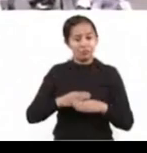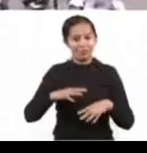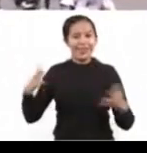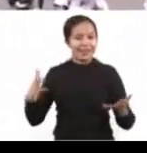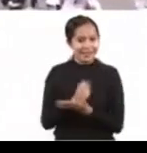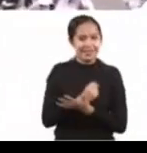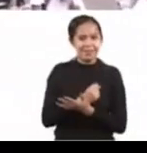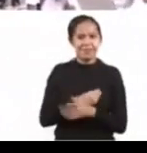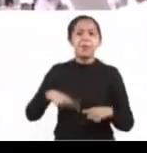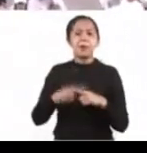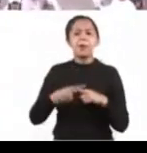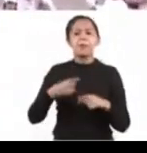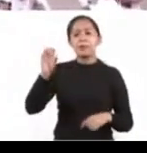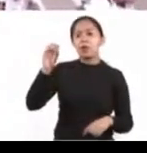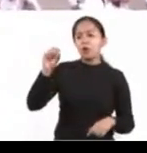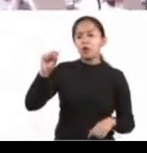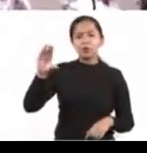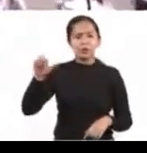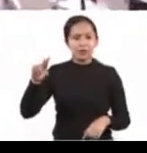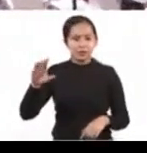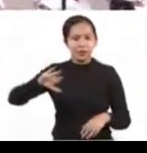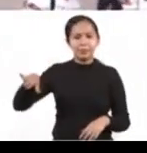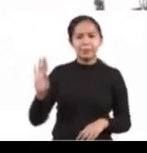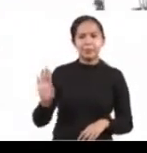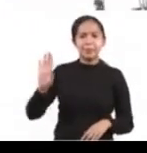super pluma, Oscar